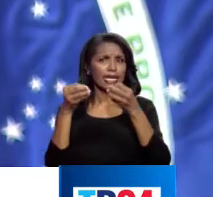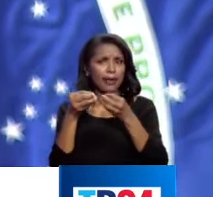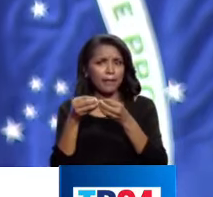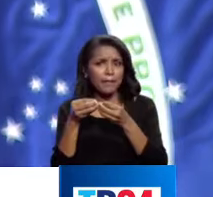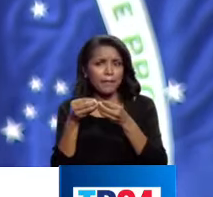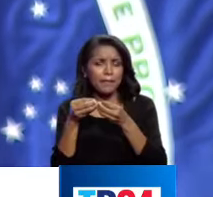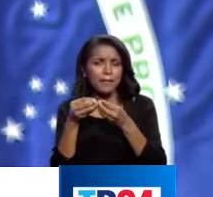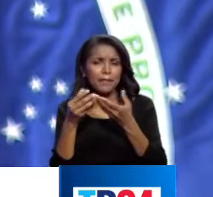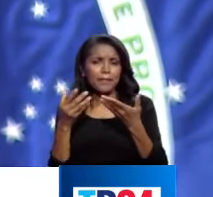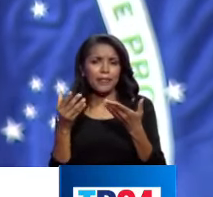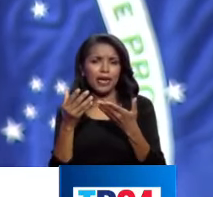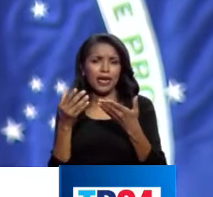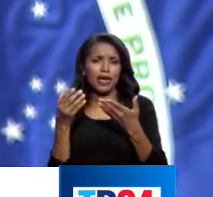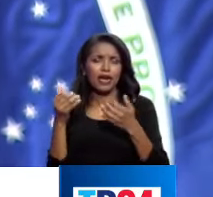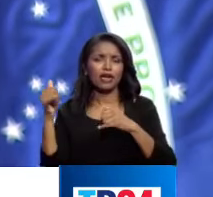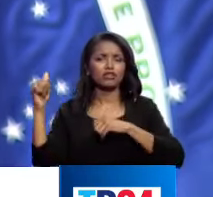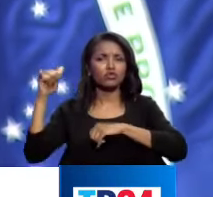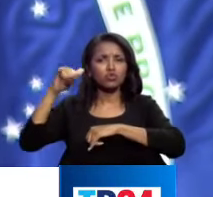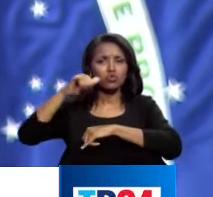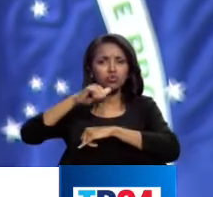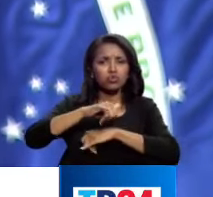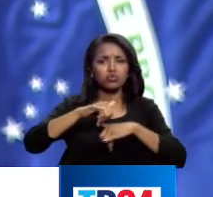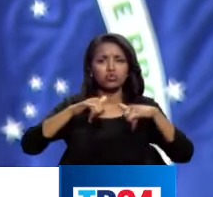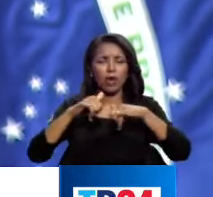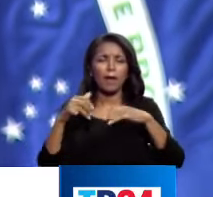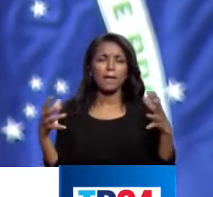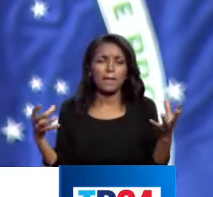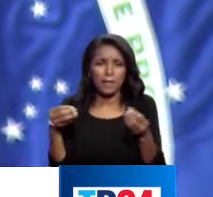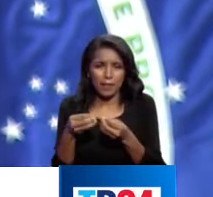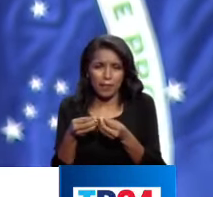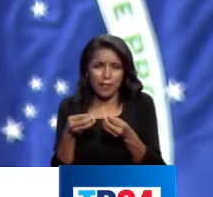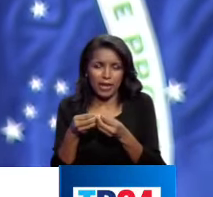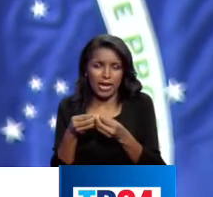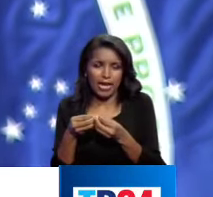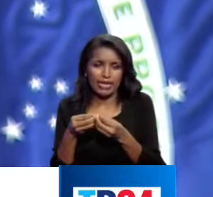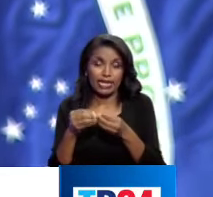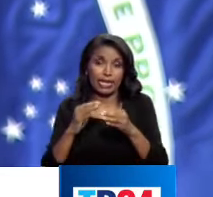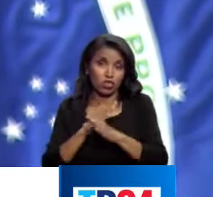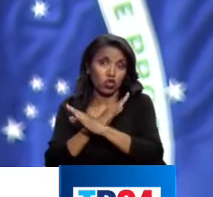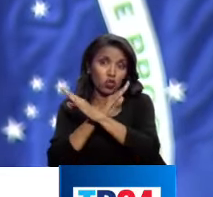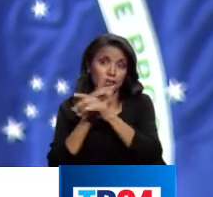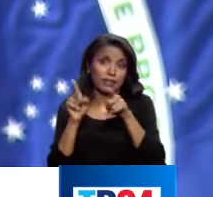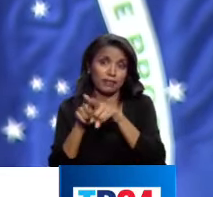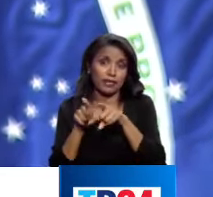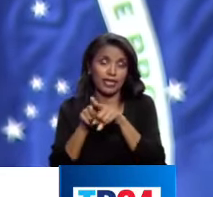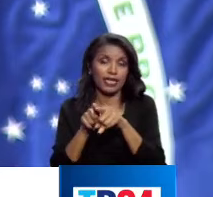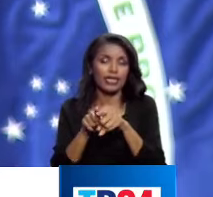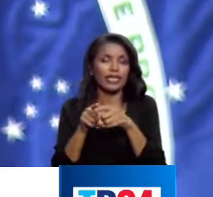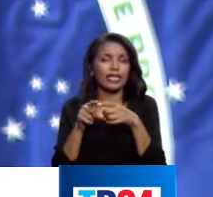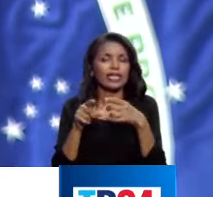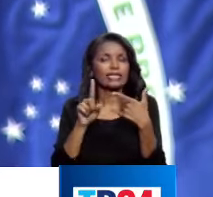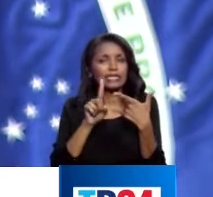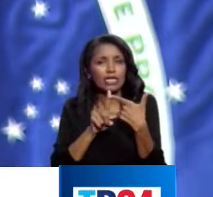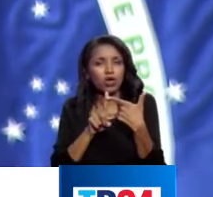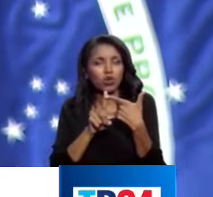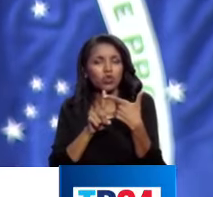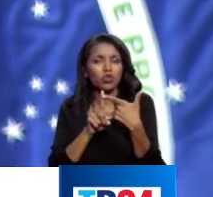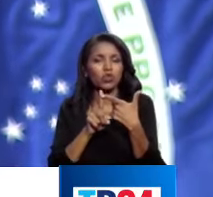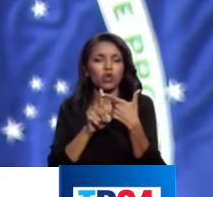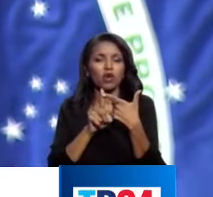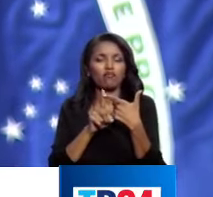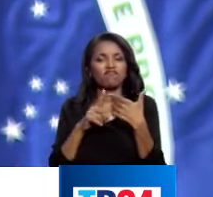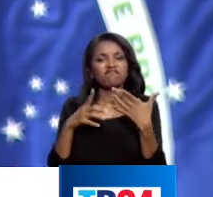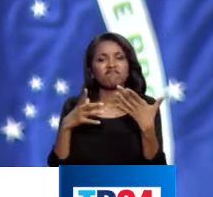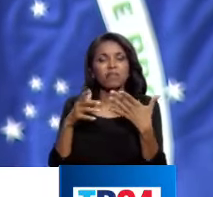mayor velocidad de aterrizaje, particularmente en Tocumen. El segundo, vamos a tener una política de atracción de líneas de